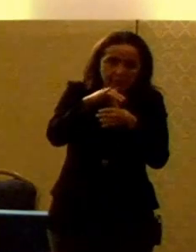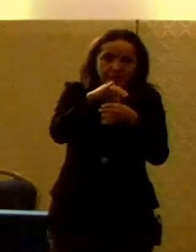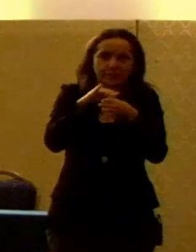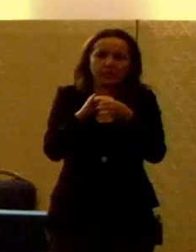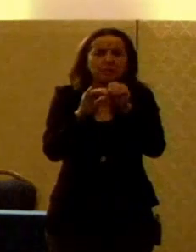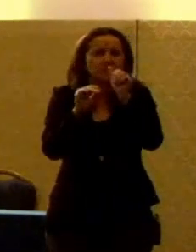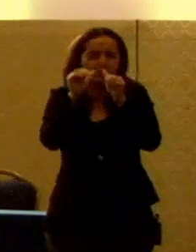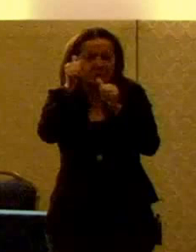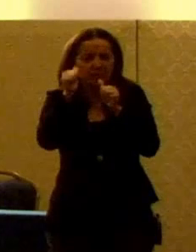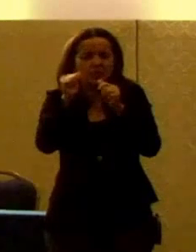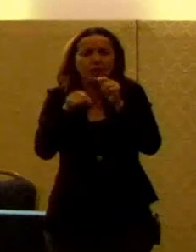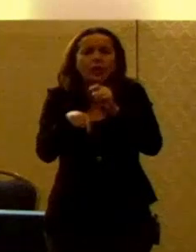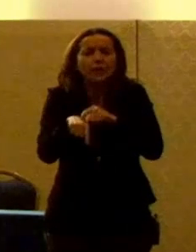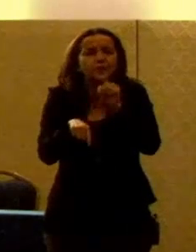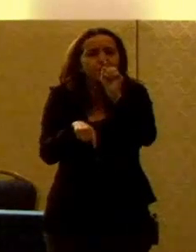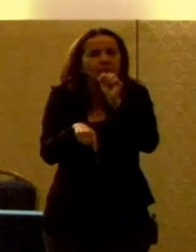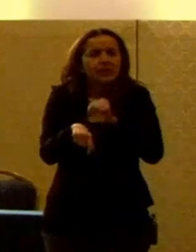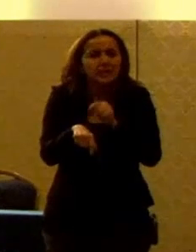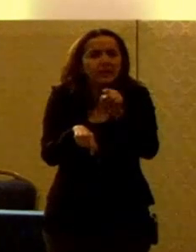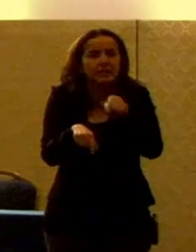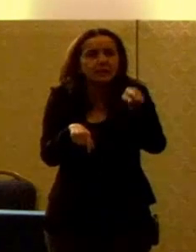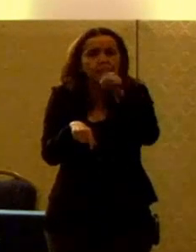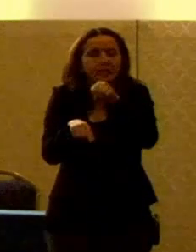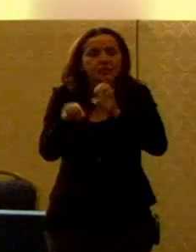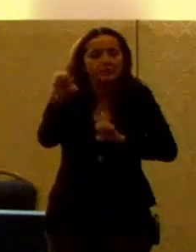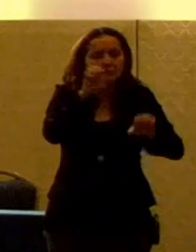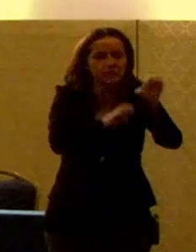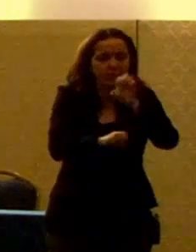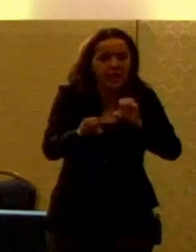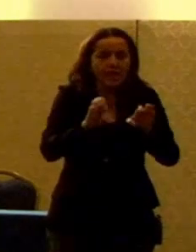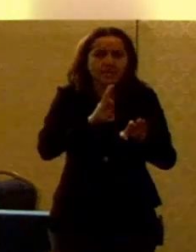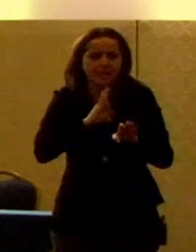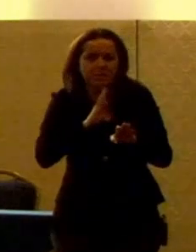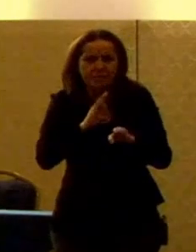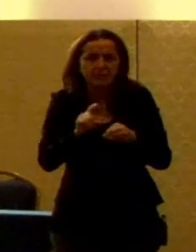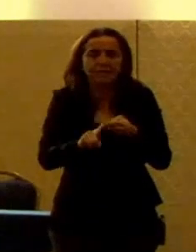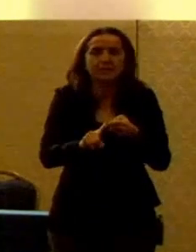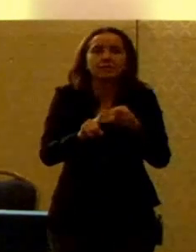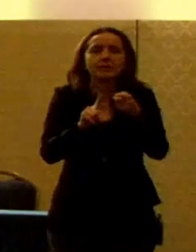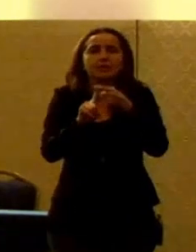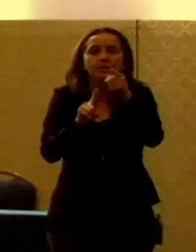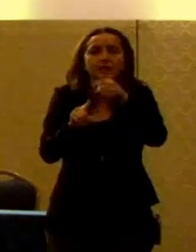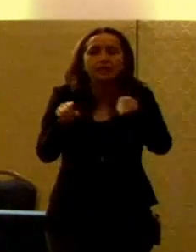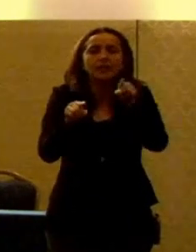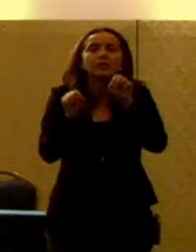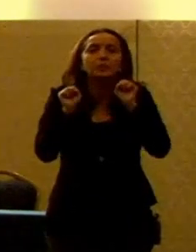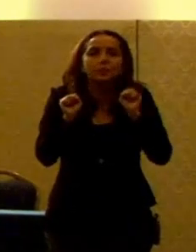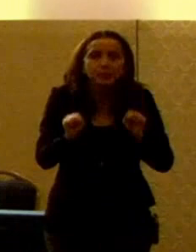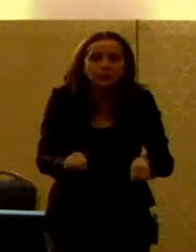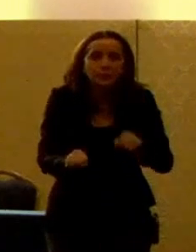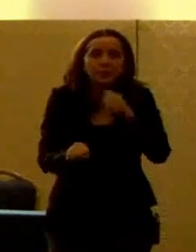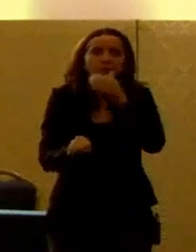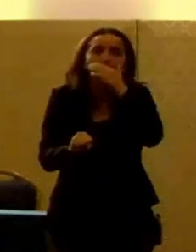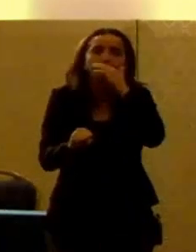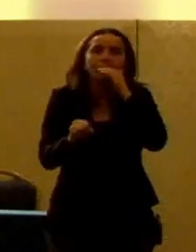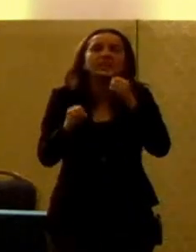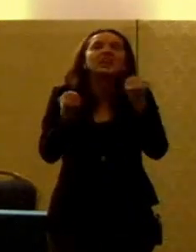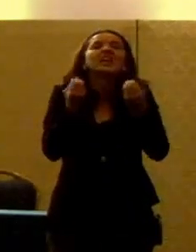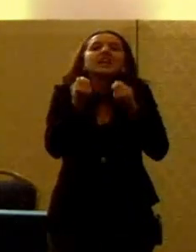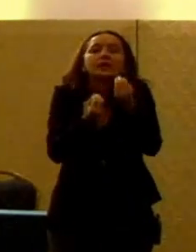hay una referencia específica de todos unos análisis técnicos y de riesgo que permitieron definir cuáles eran las obras que había que llevar a